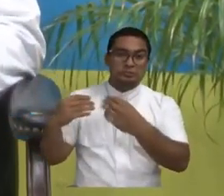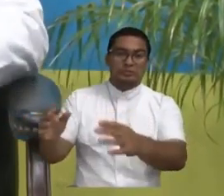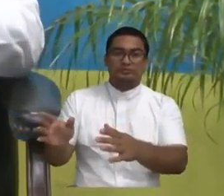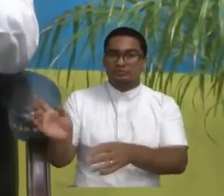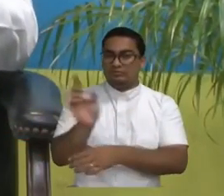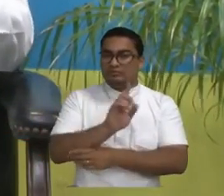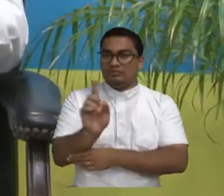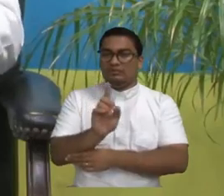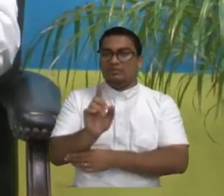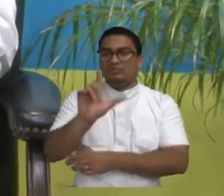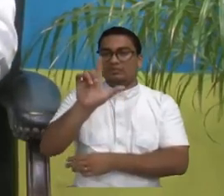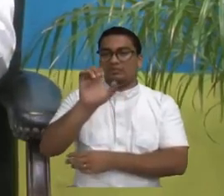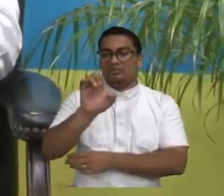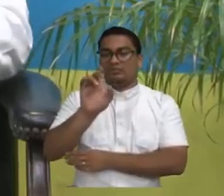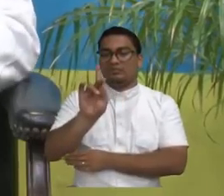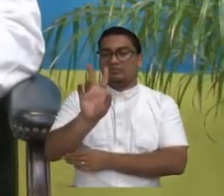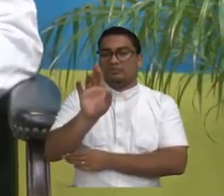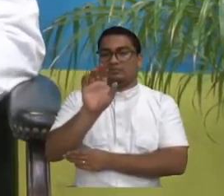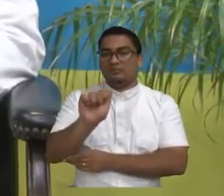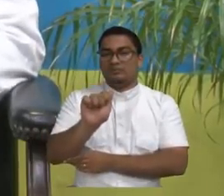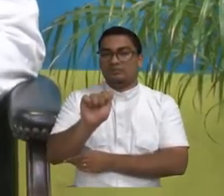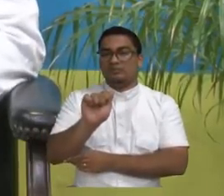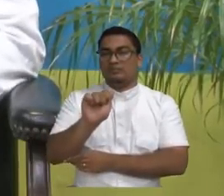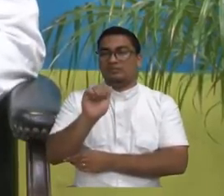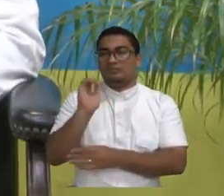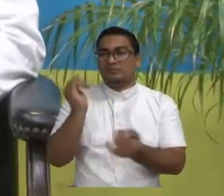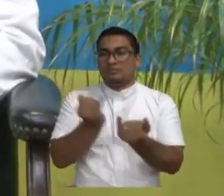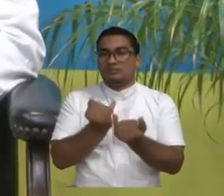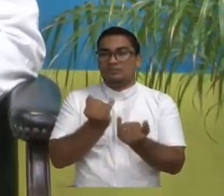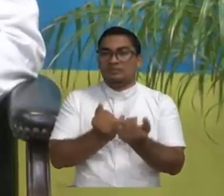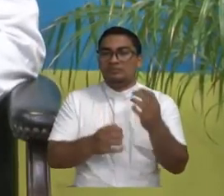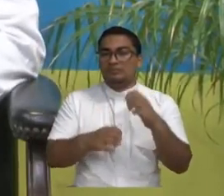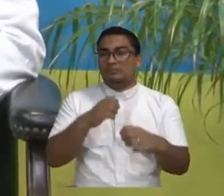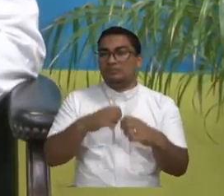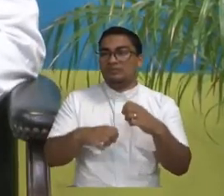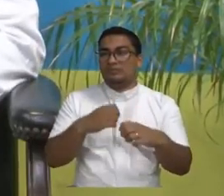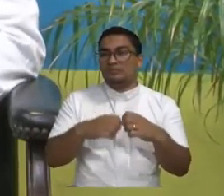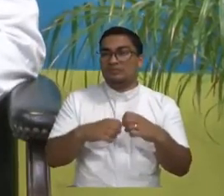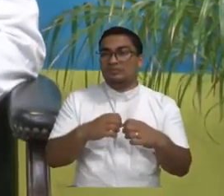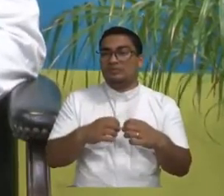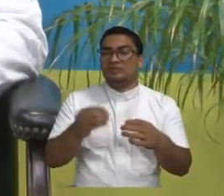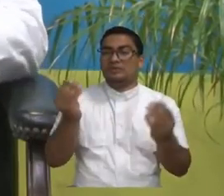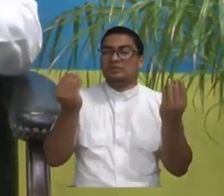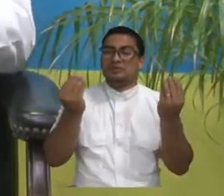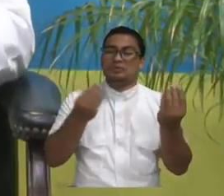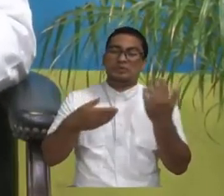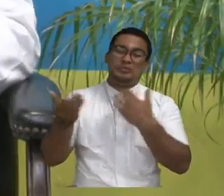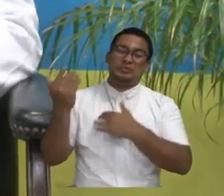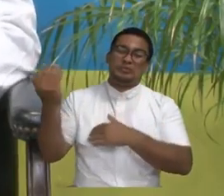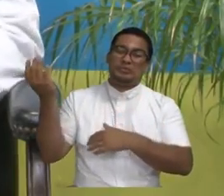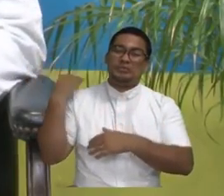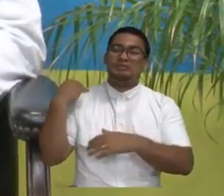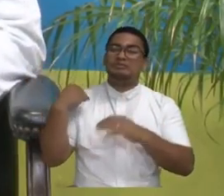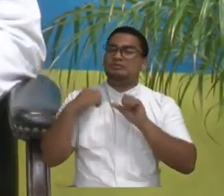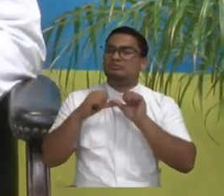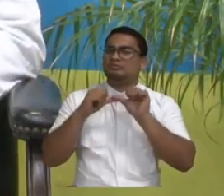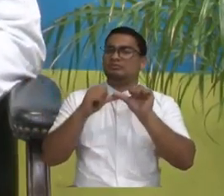que es la que conocemos como la bíblica, la lepra que nos viene acompañando desde hace muchos siglos, la tenemos aún